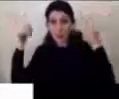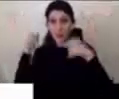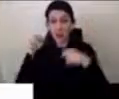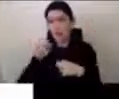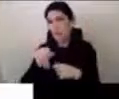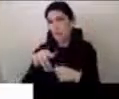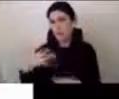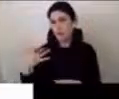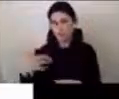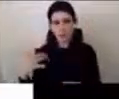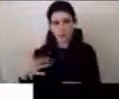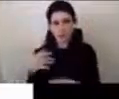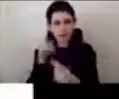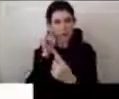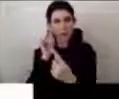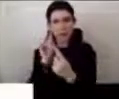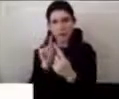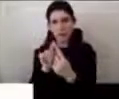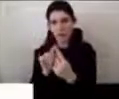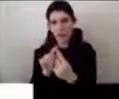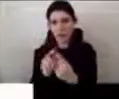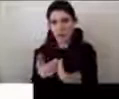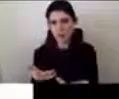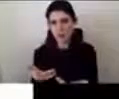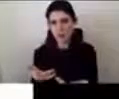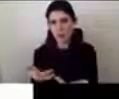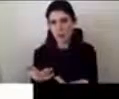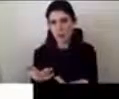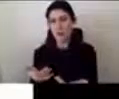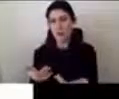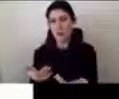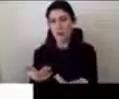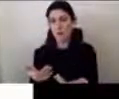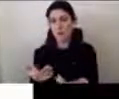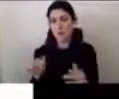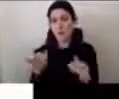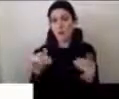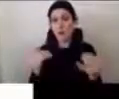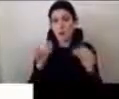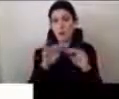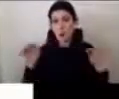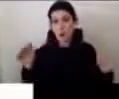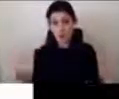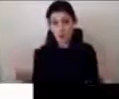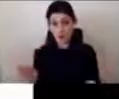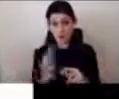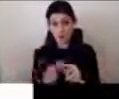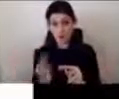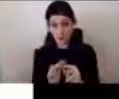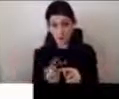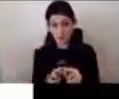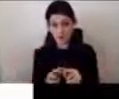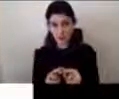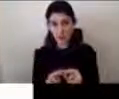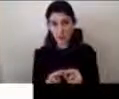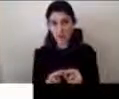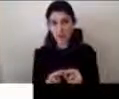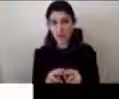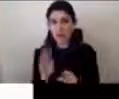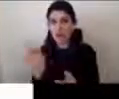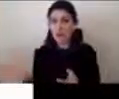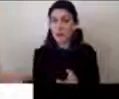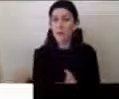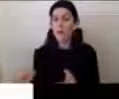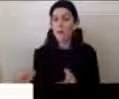y además es el objetivo y el propósito para lo cual los juegos de mesa han sido creados, sino que además en cualquier